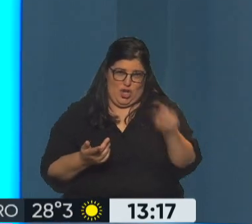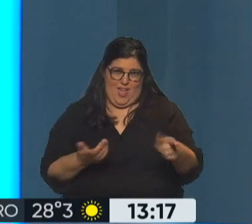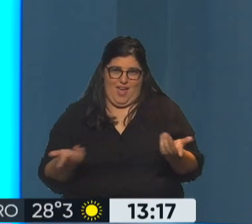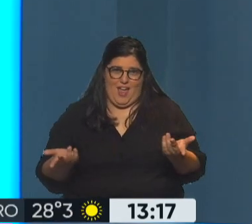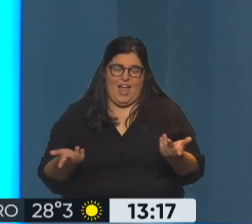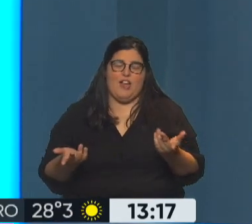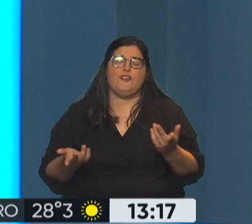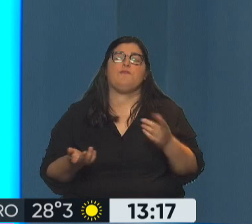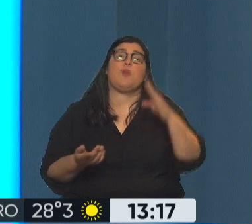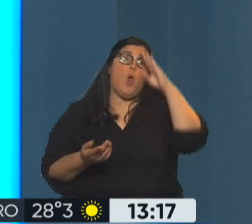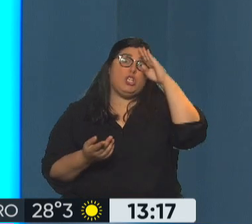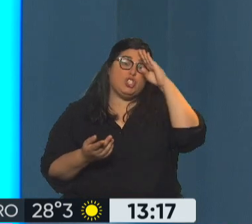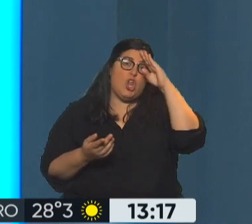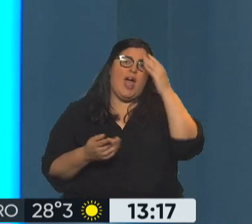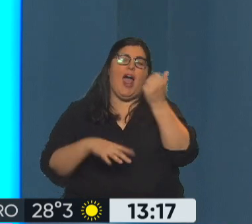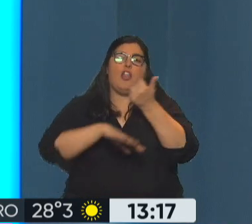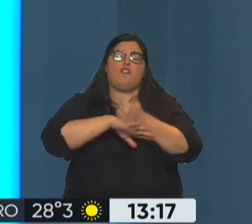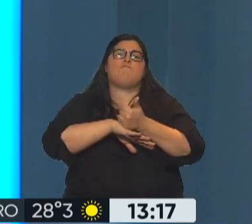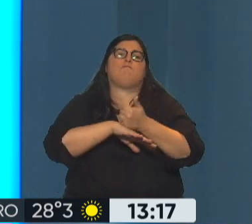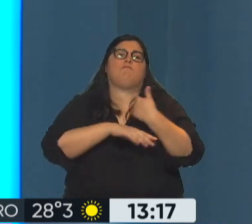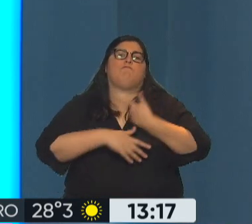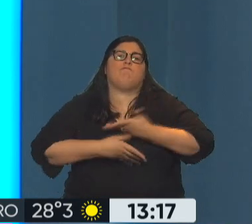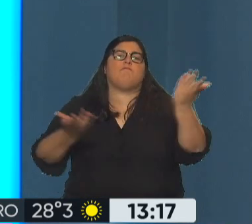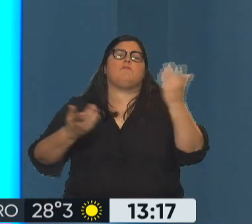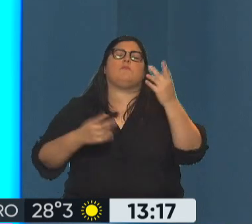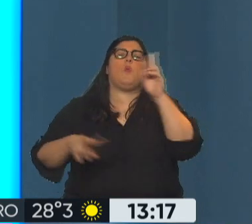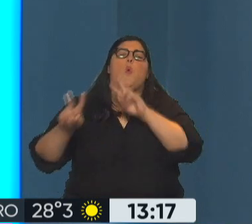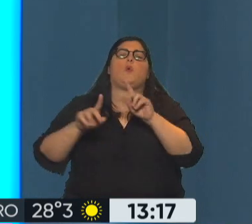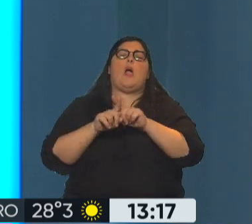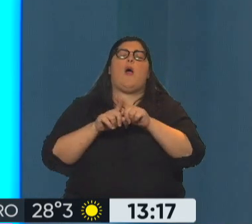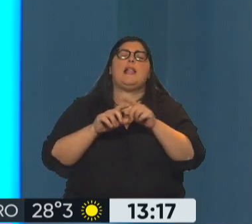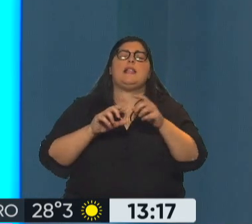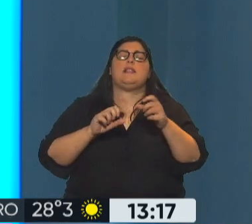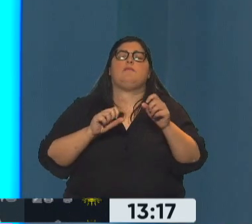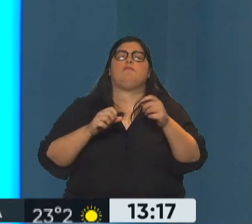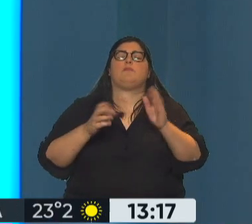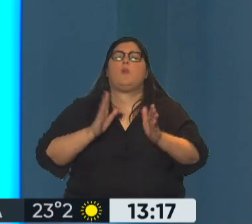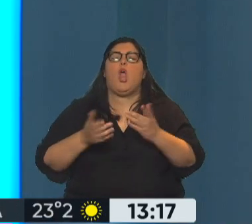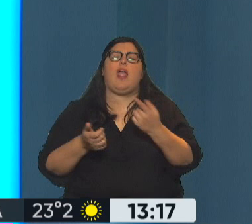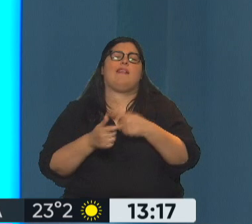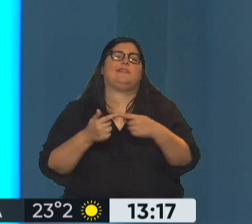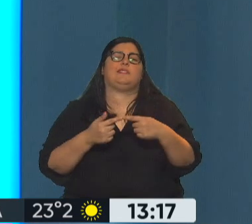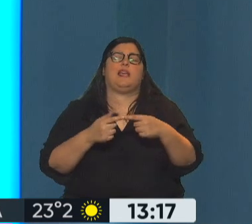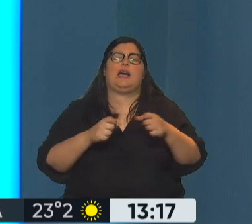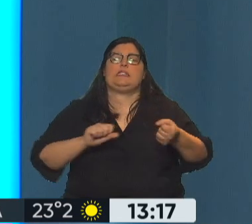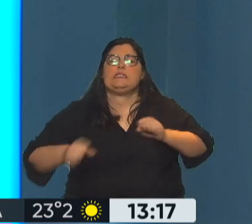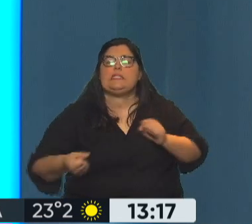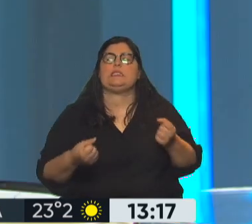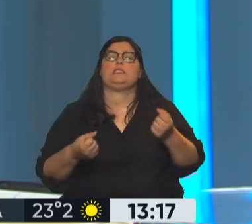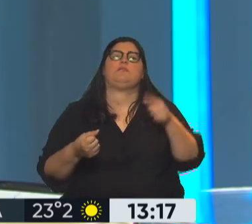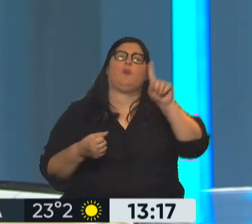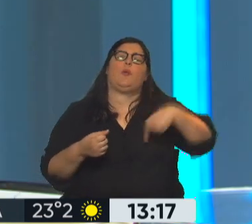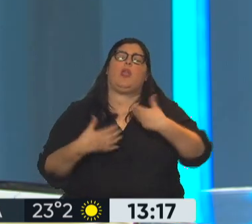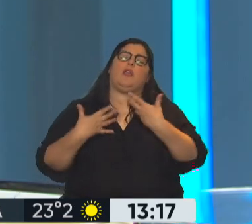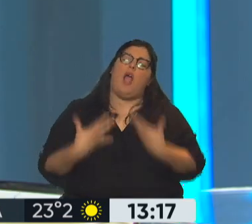genera mucha tensión en la sociedad, es muy agresivo, su forma de poner las cosas, y eso desgasta, cansa. También